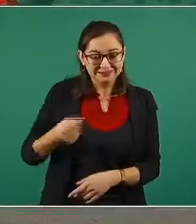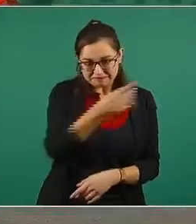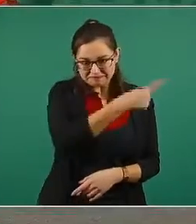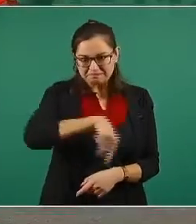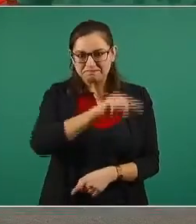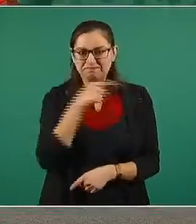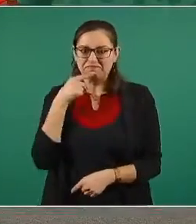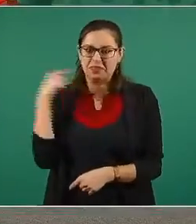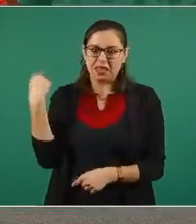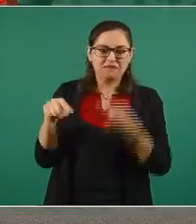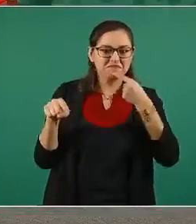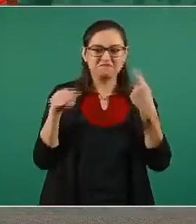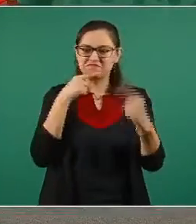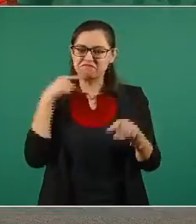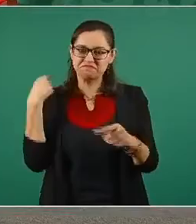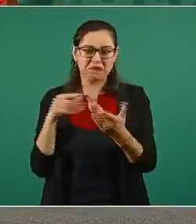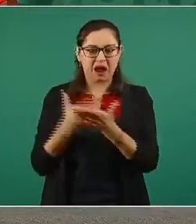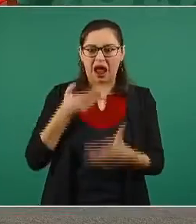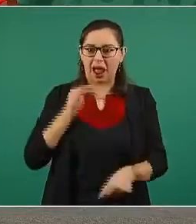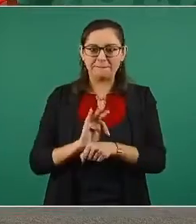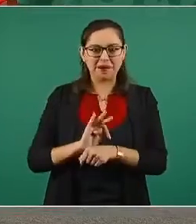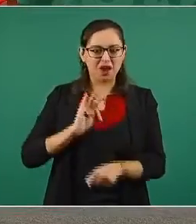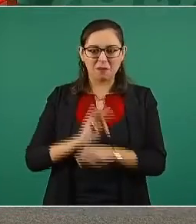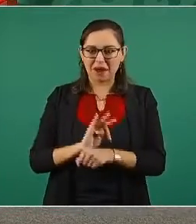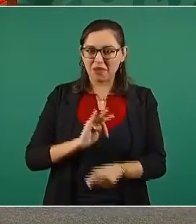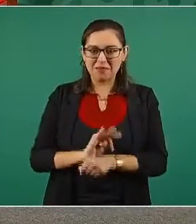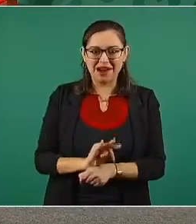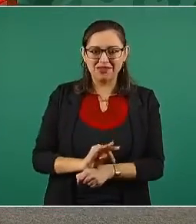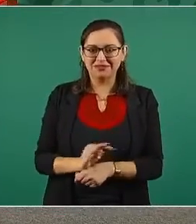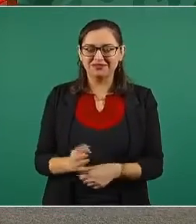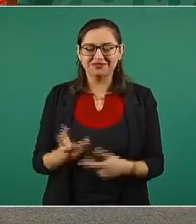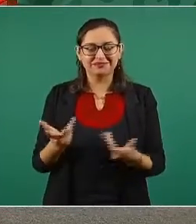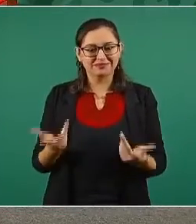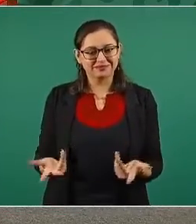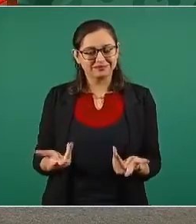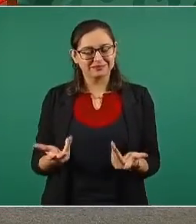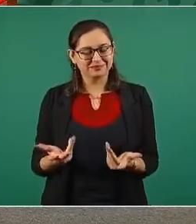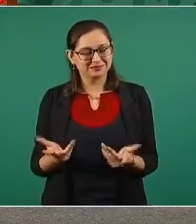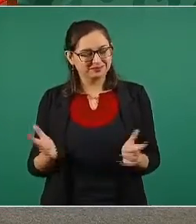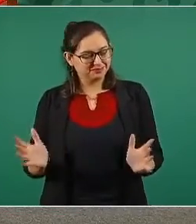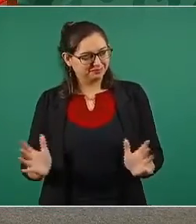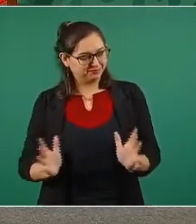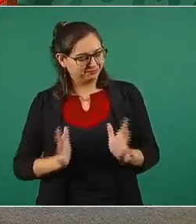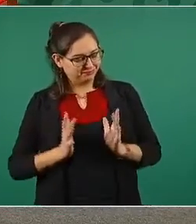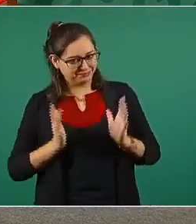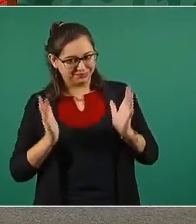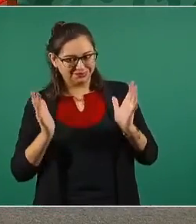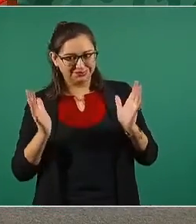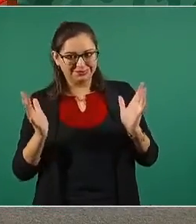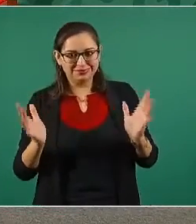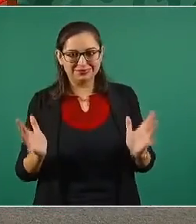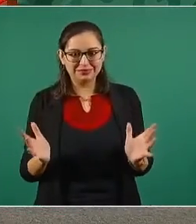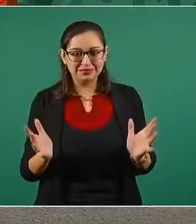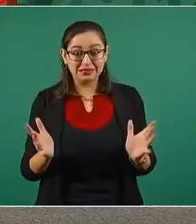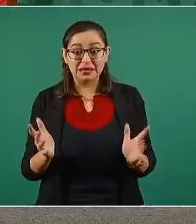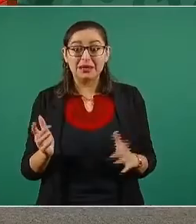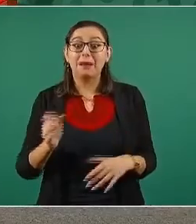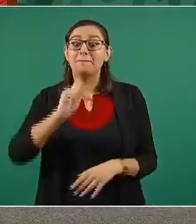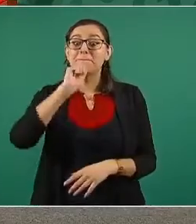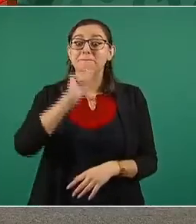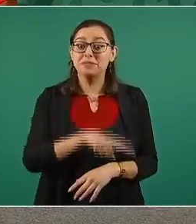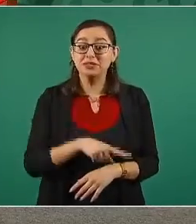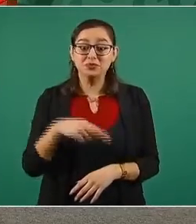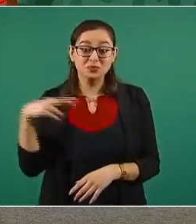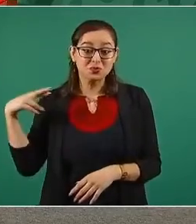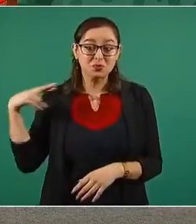Y lo más sorprendente es que así, con esa rapidez,